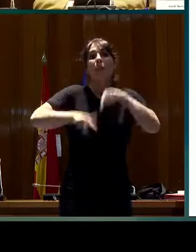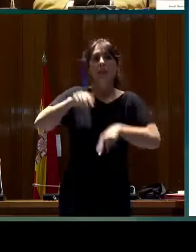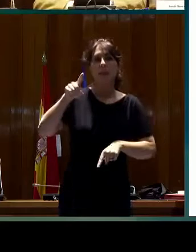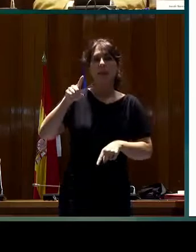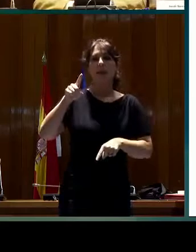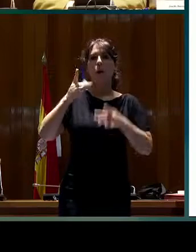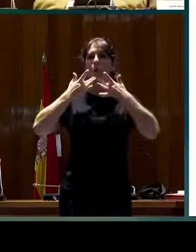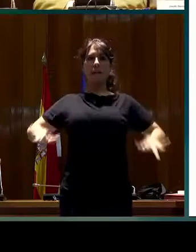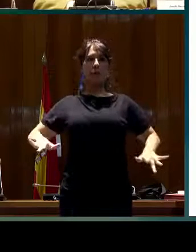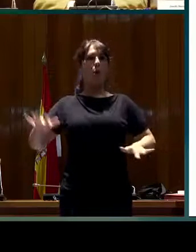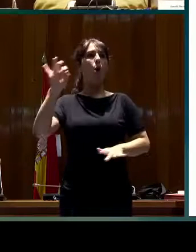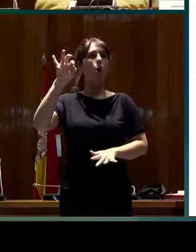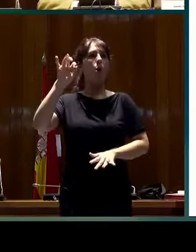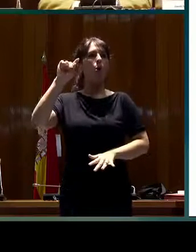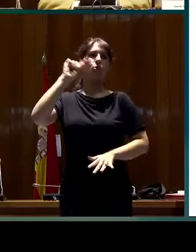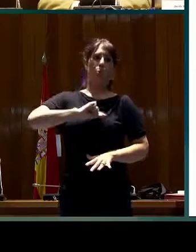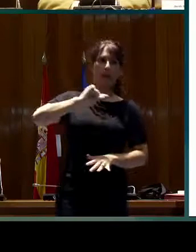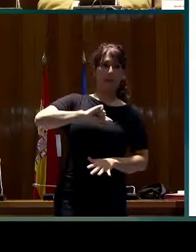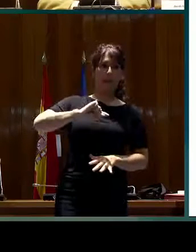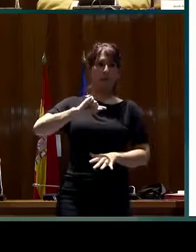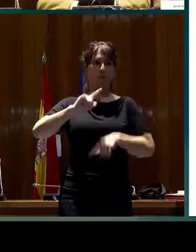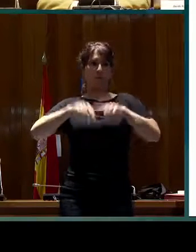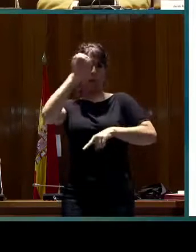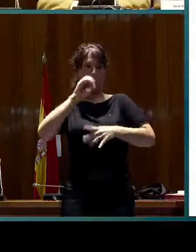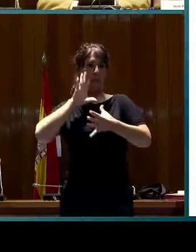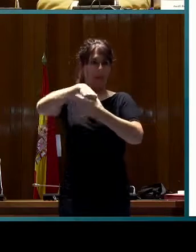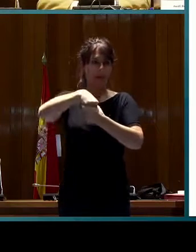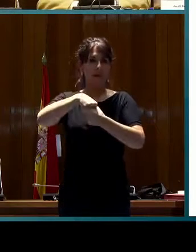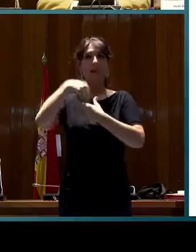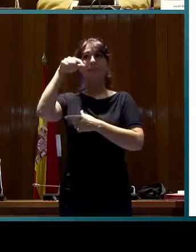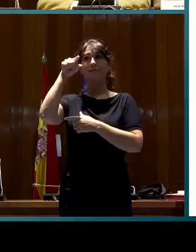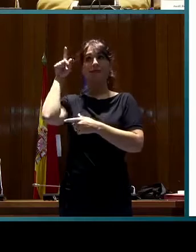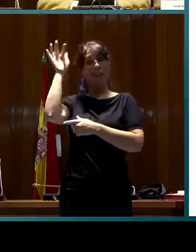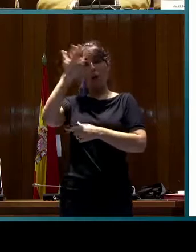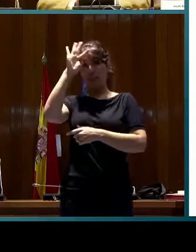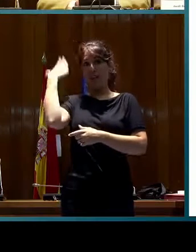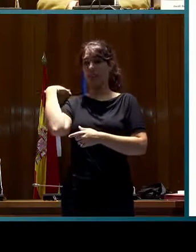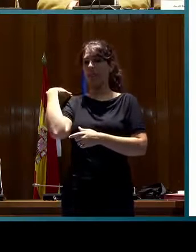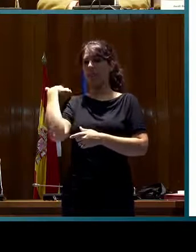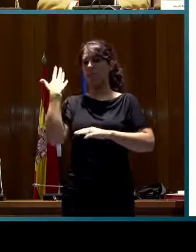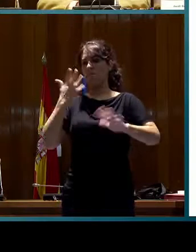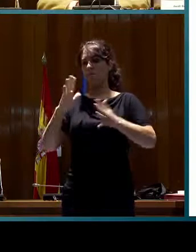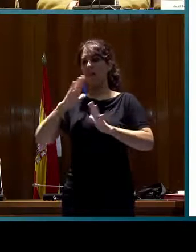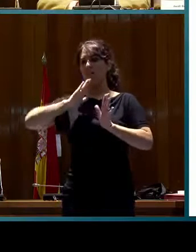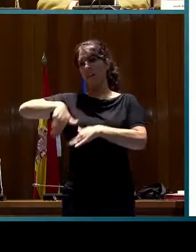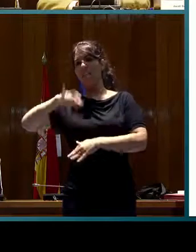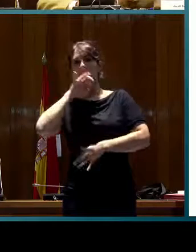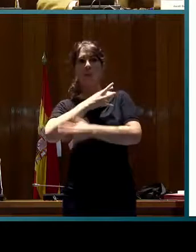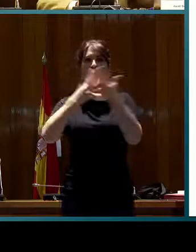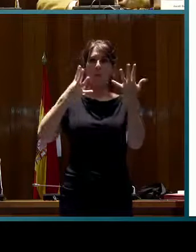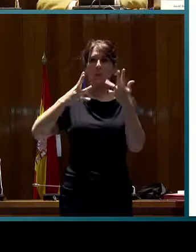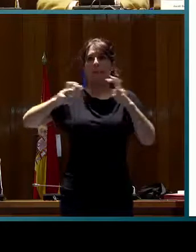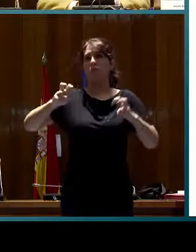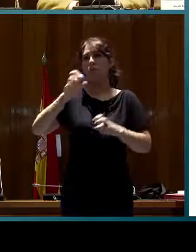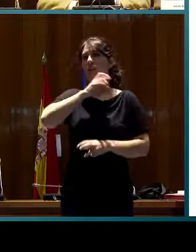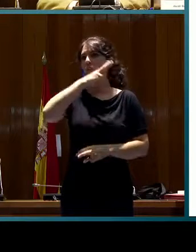subjetividad. Esta teoría se remonta a finales del siglo XIX, a principios del siglo XX. Aquí tienen